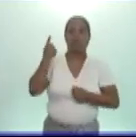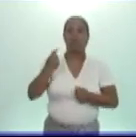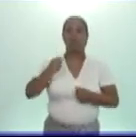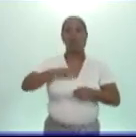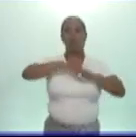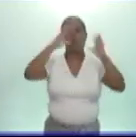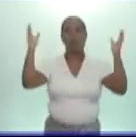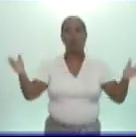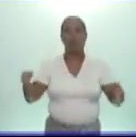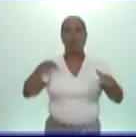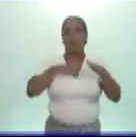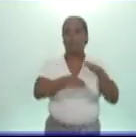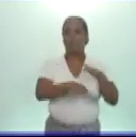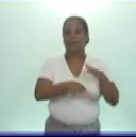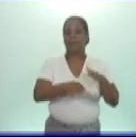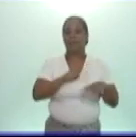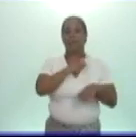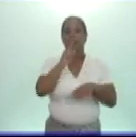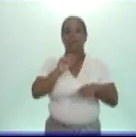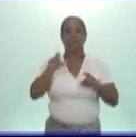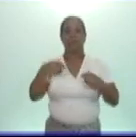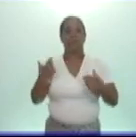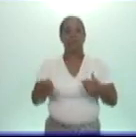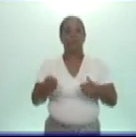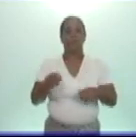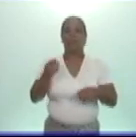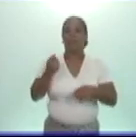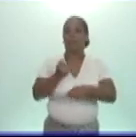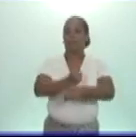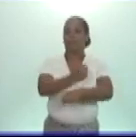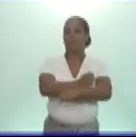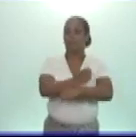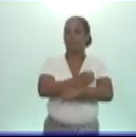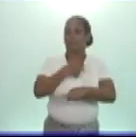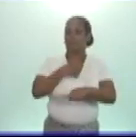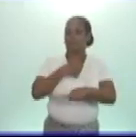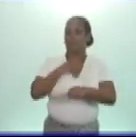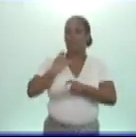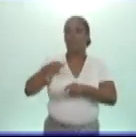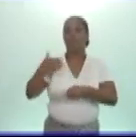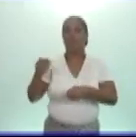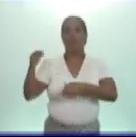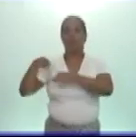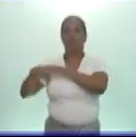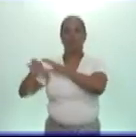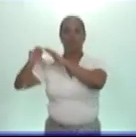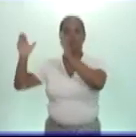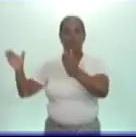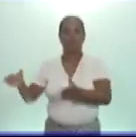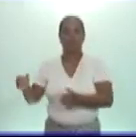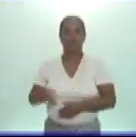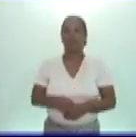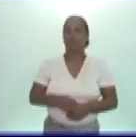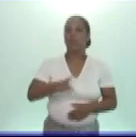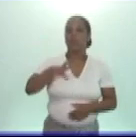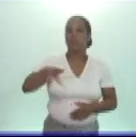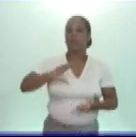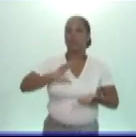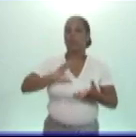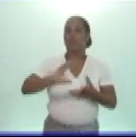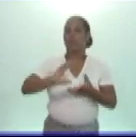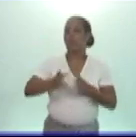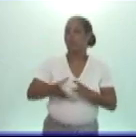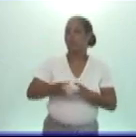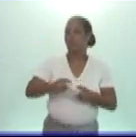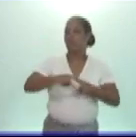cuántos llevaba el camión y cuántos kilogramos lleva después de descargarlo. Traten de graficarlo como los